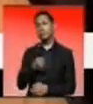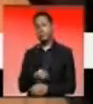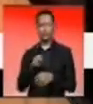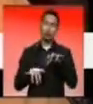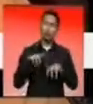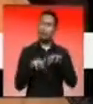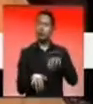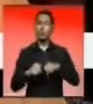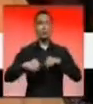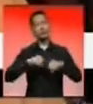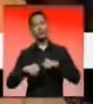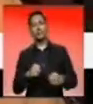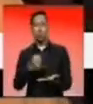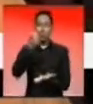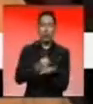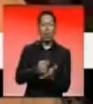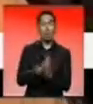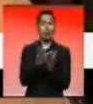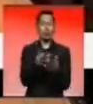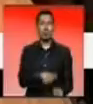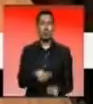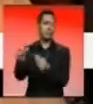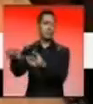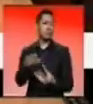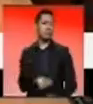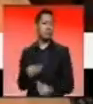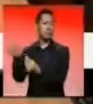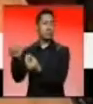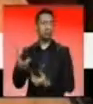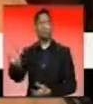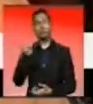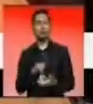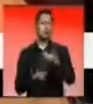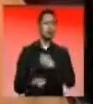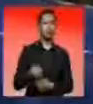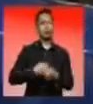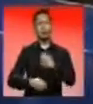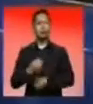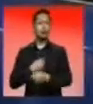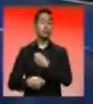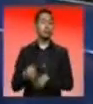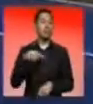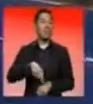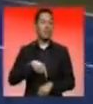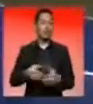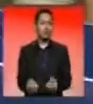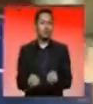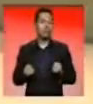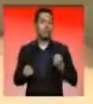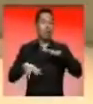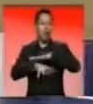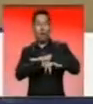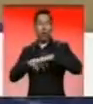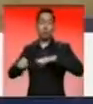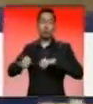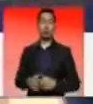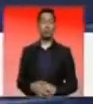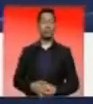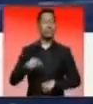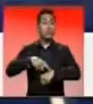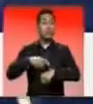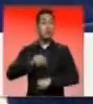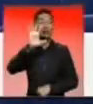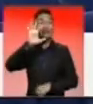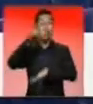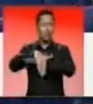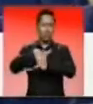realizan pagos o vueltos a las personas que pagan por los pasaportes u otros trámites ahí. El robo se registró a las 17 horas con 30